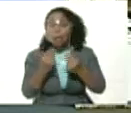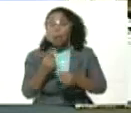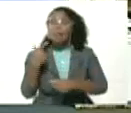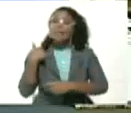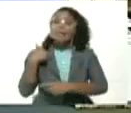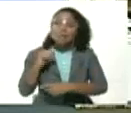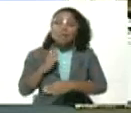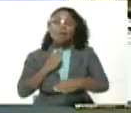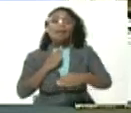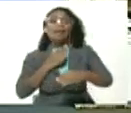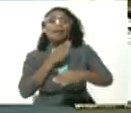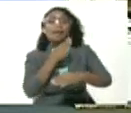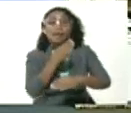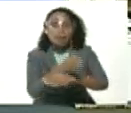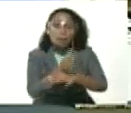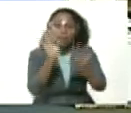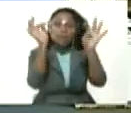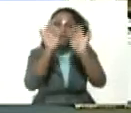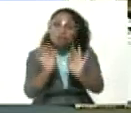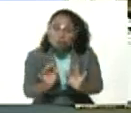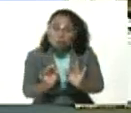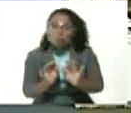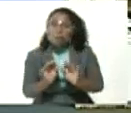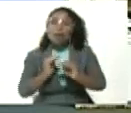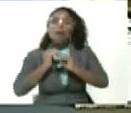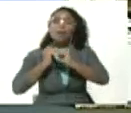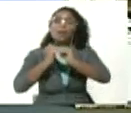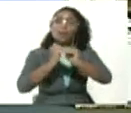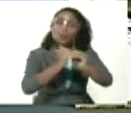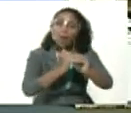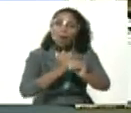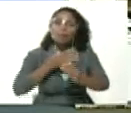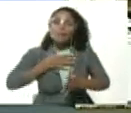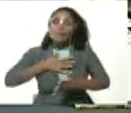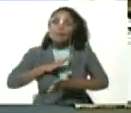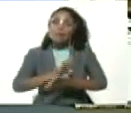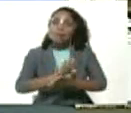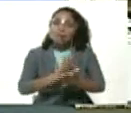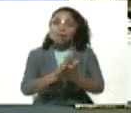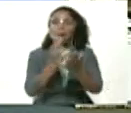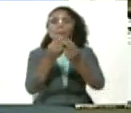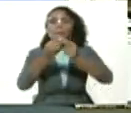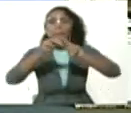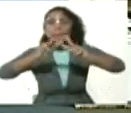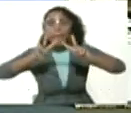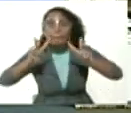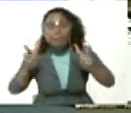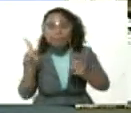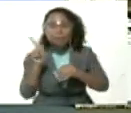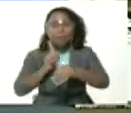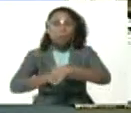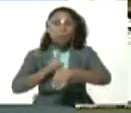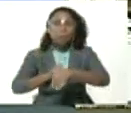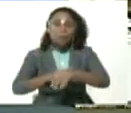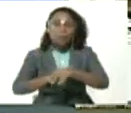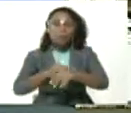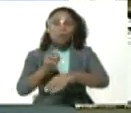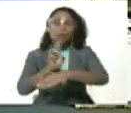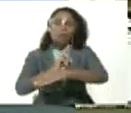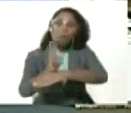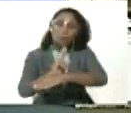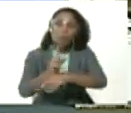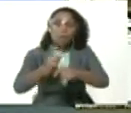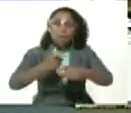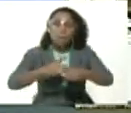ir de manera acompasada, armónica y en su momento de manera acelerada